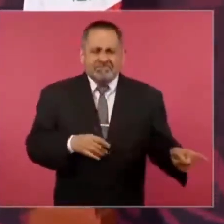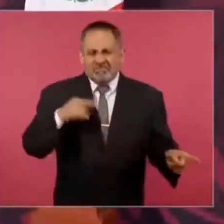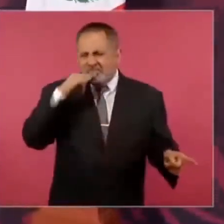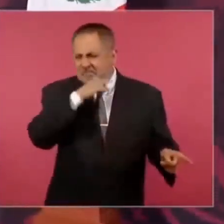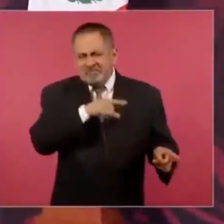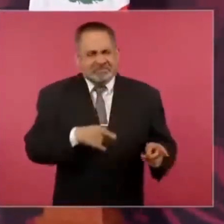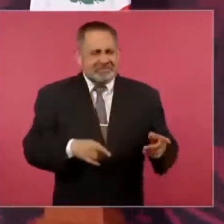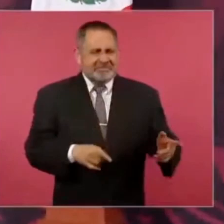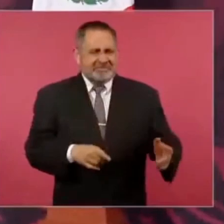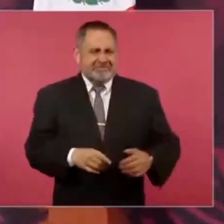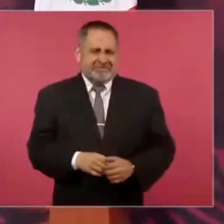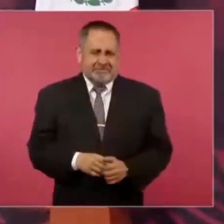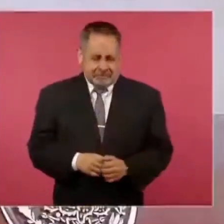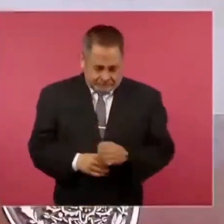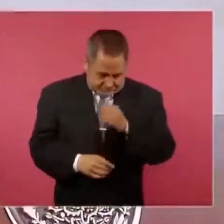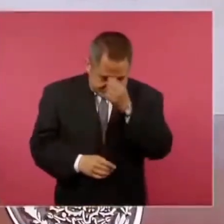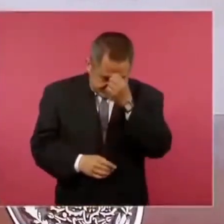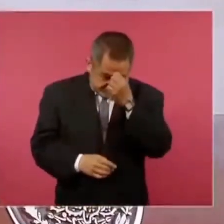¿cómo